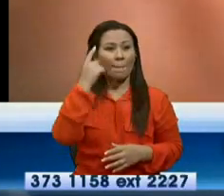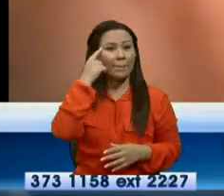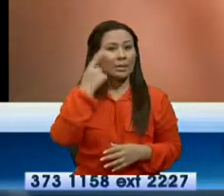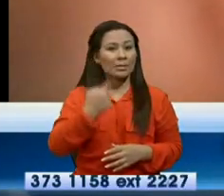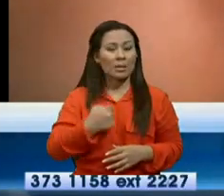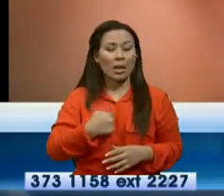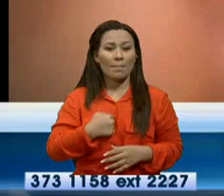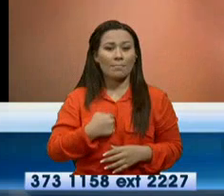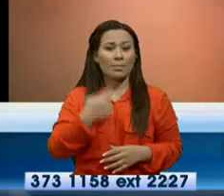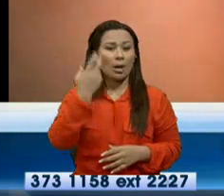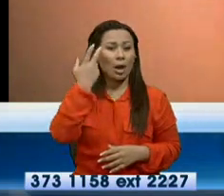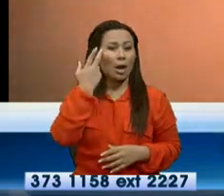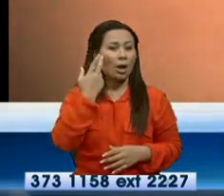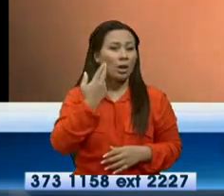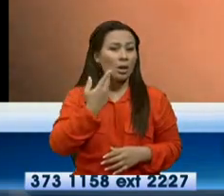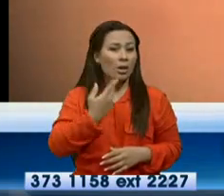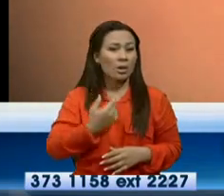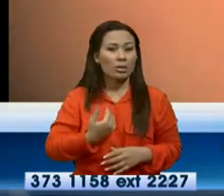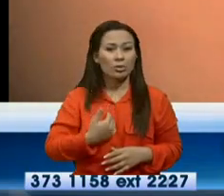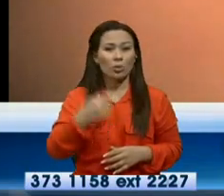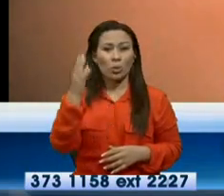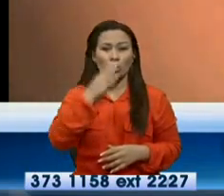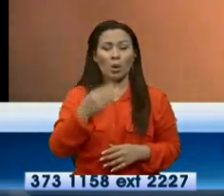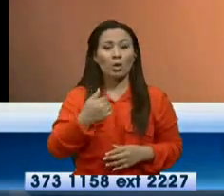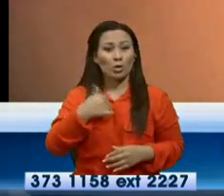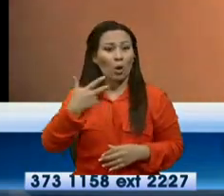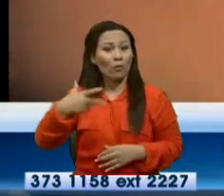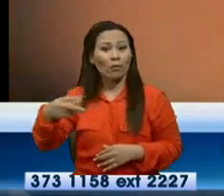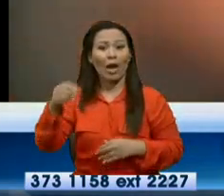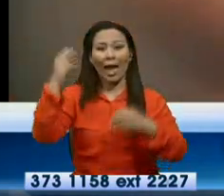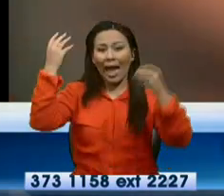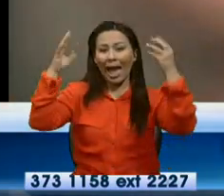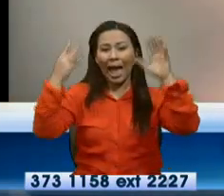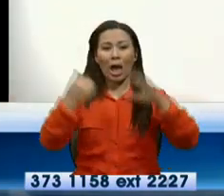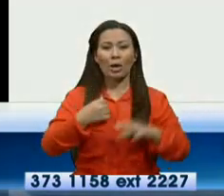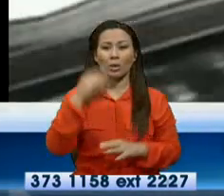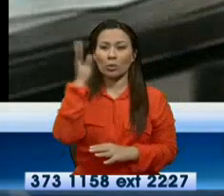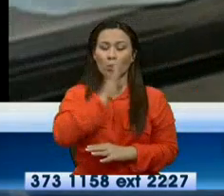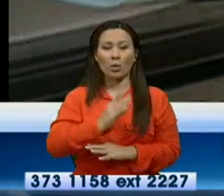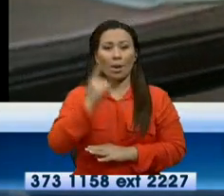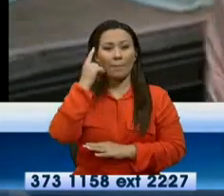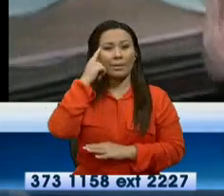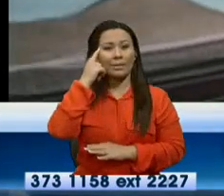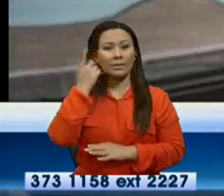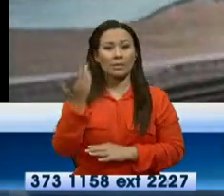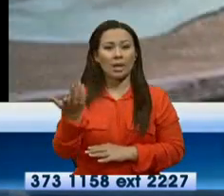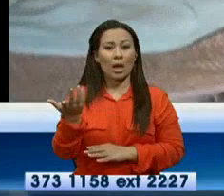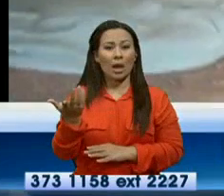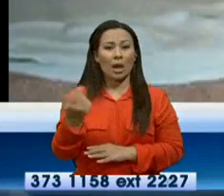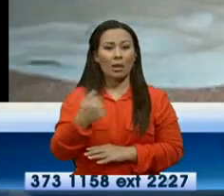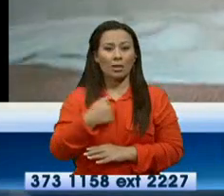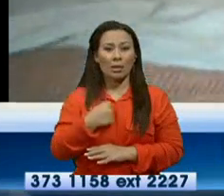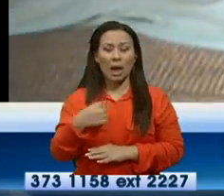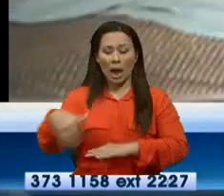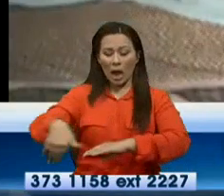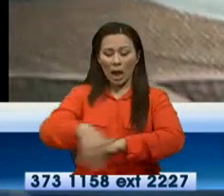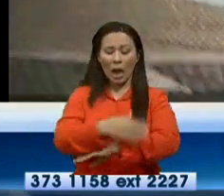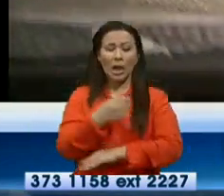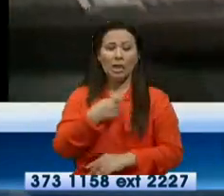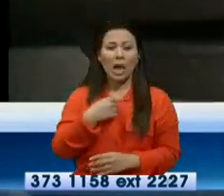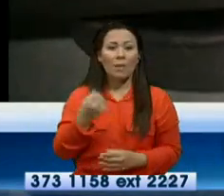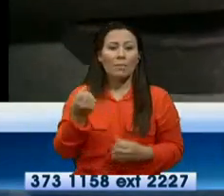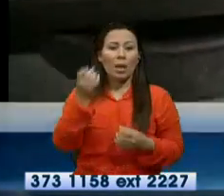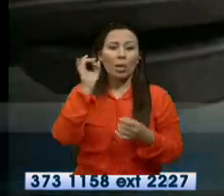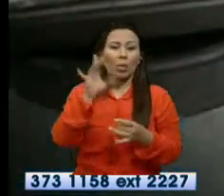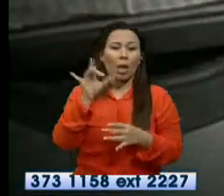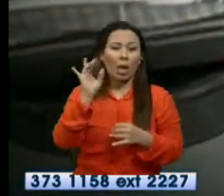esto. No sale a divertirse, no encontrar la muerte ni agresión en la cara, en la calle.